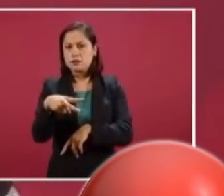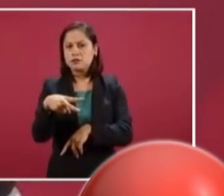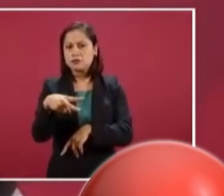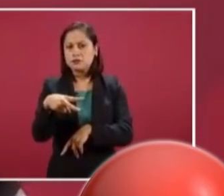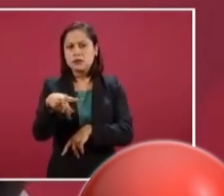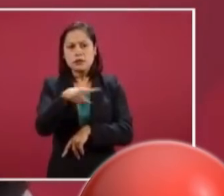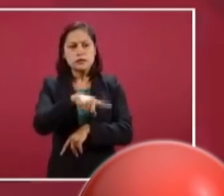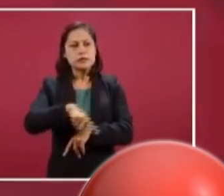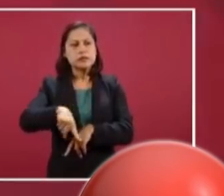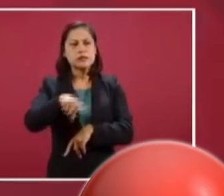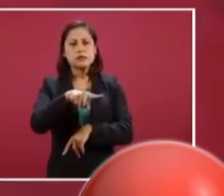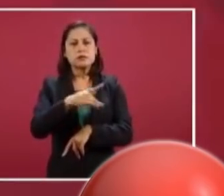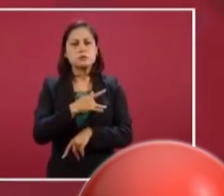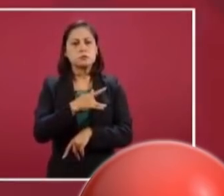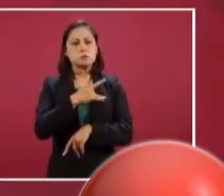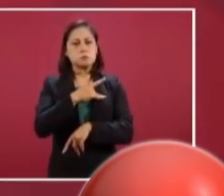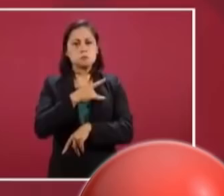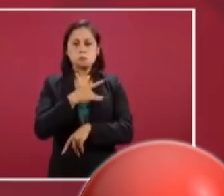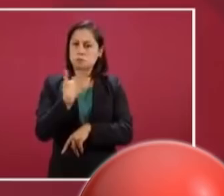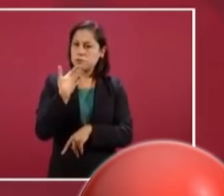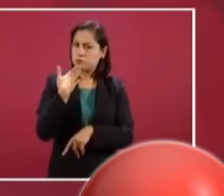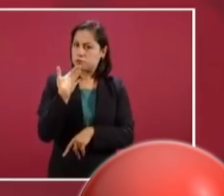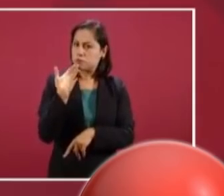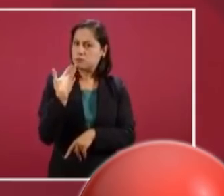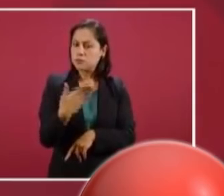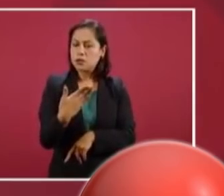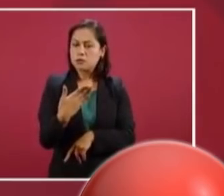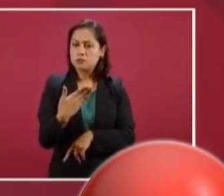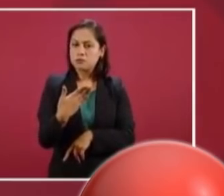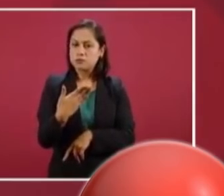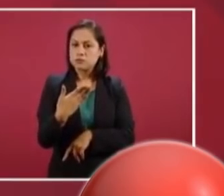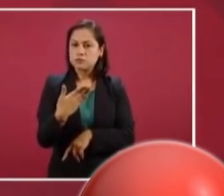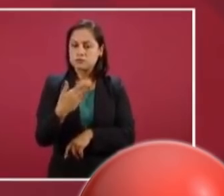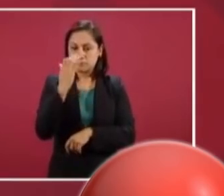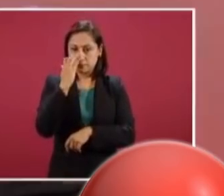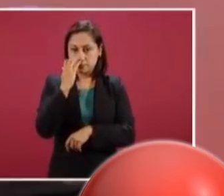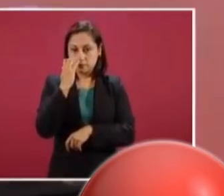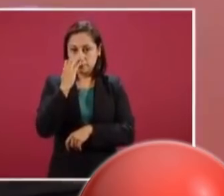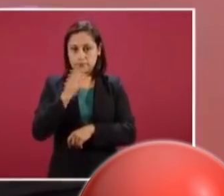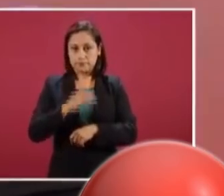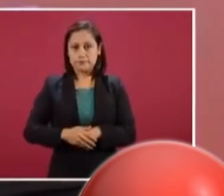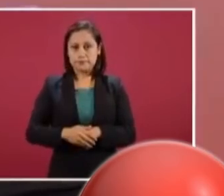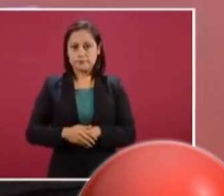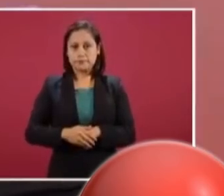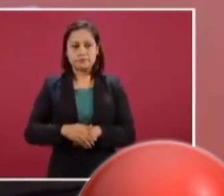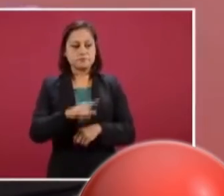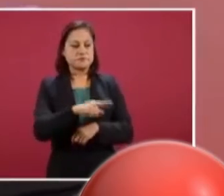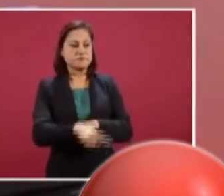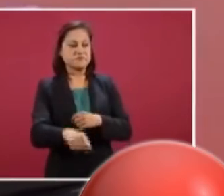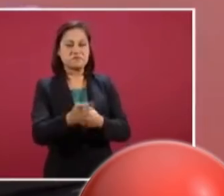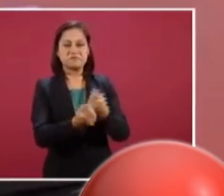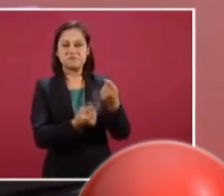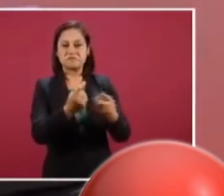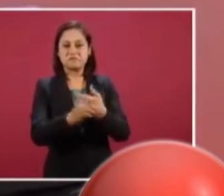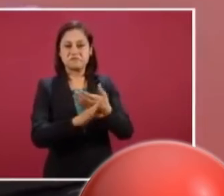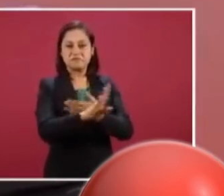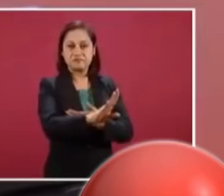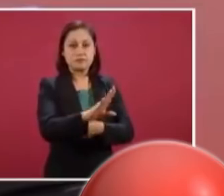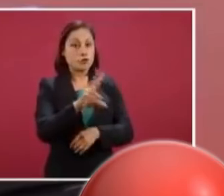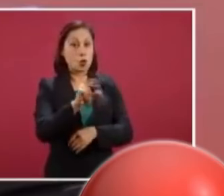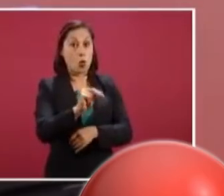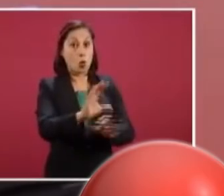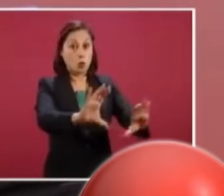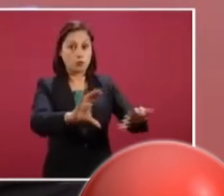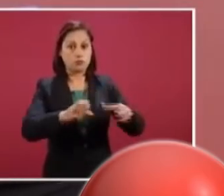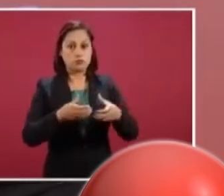se sientan bien, nadie marginado, nadie